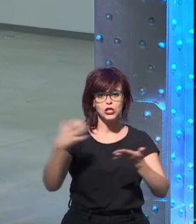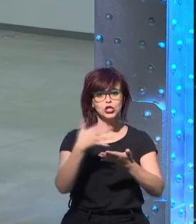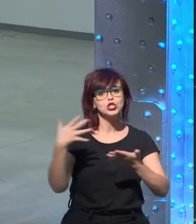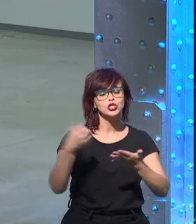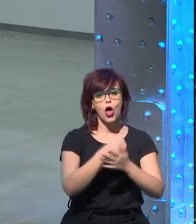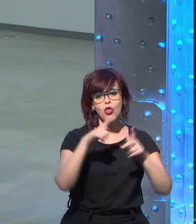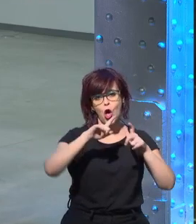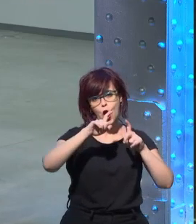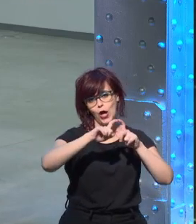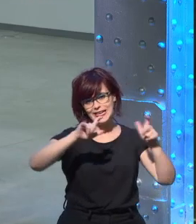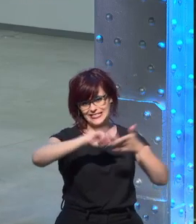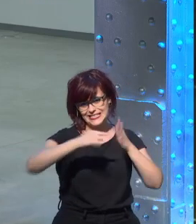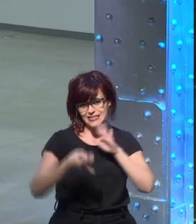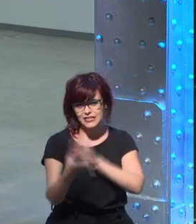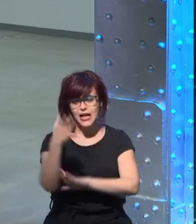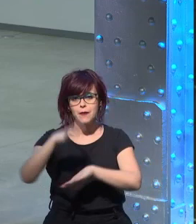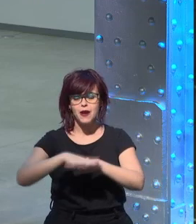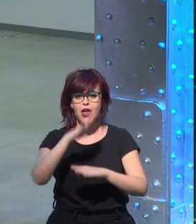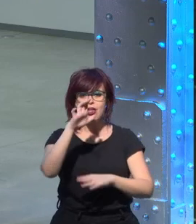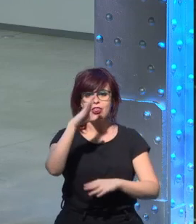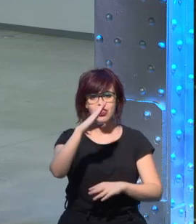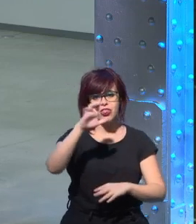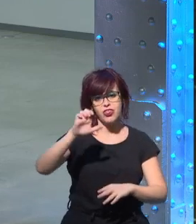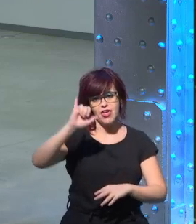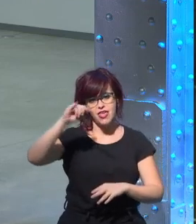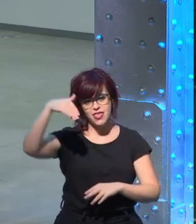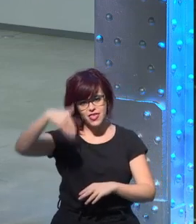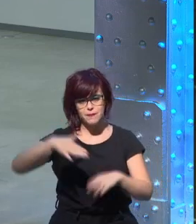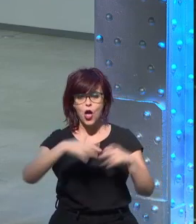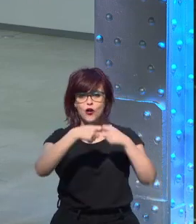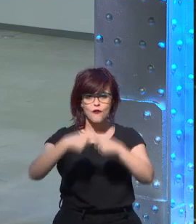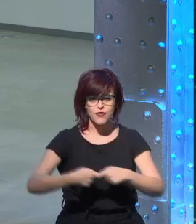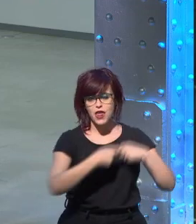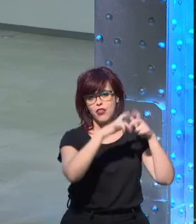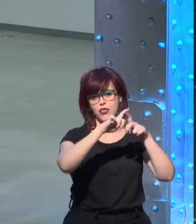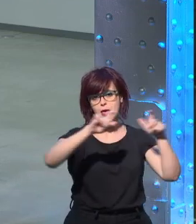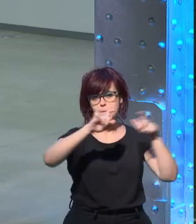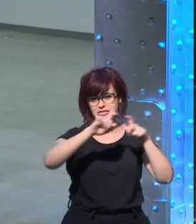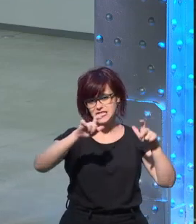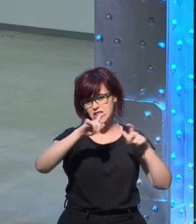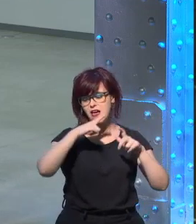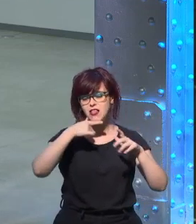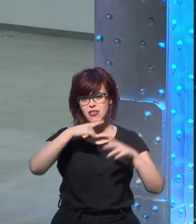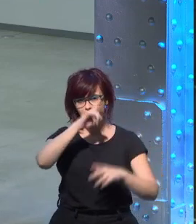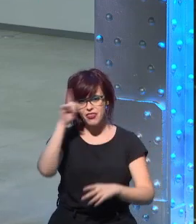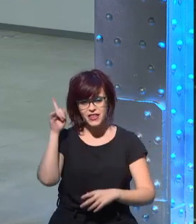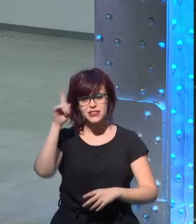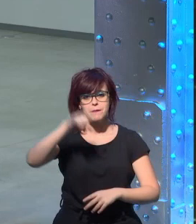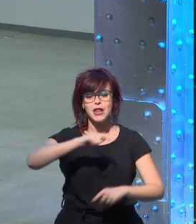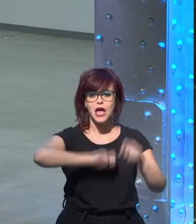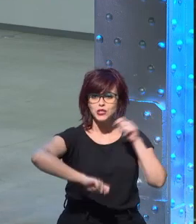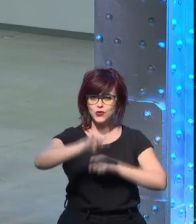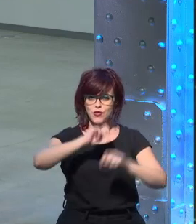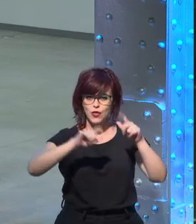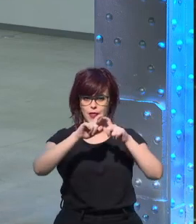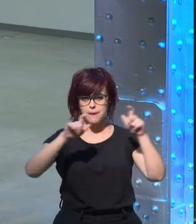Startups, miembro del comité ejecutivo de la CEIM, que es la Confederación Empresarial de Madrid, de la Asociación de la